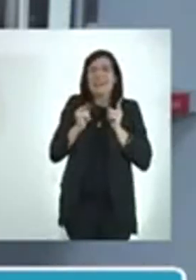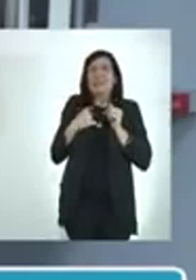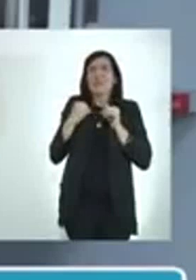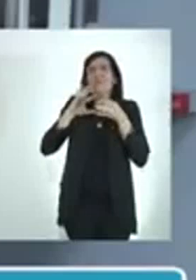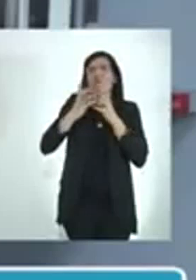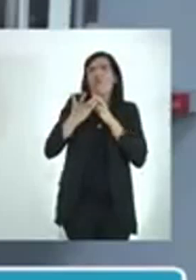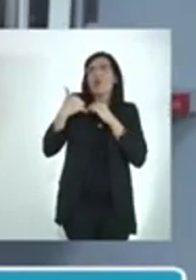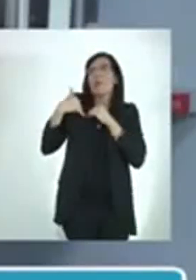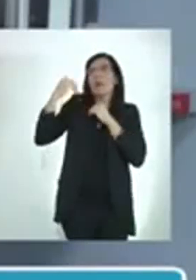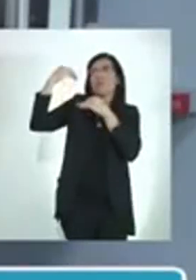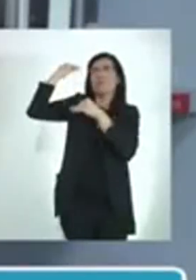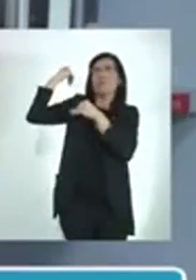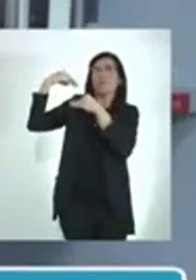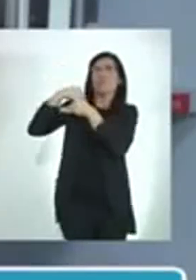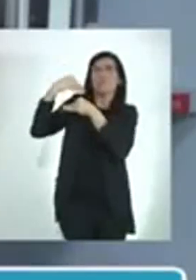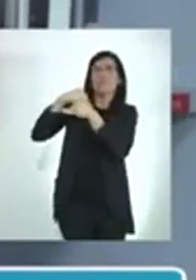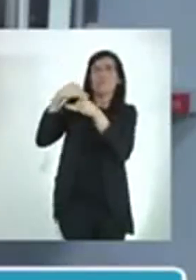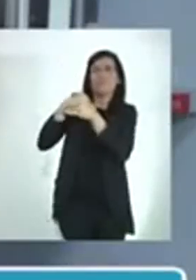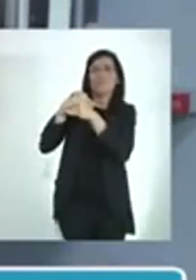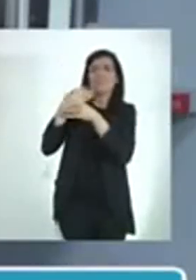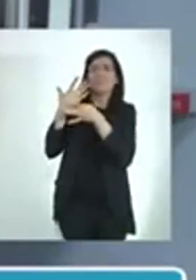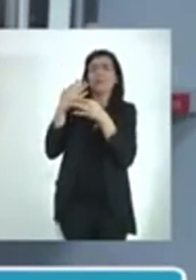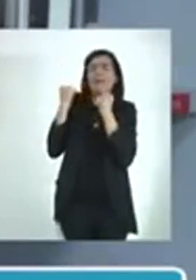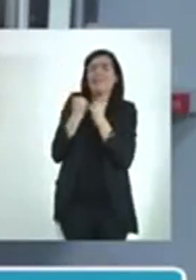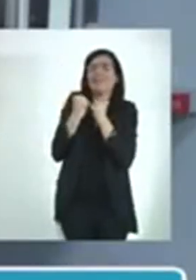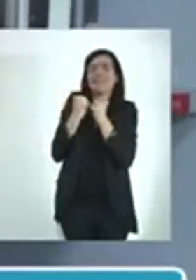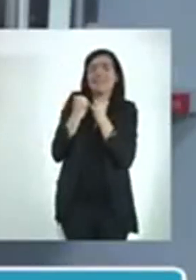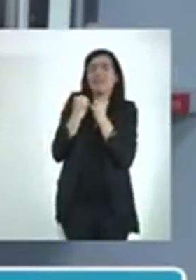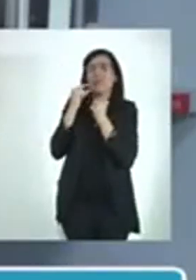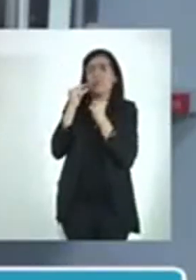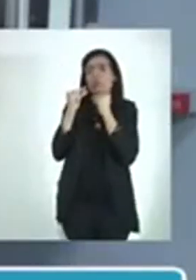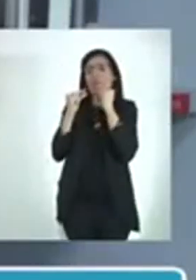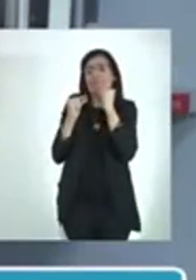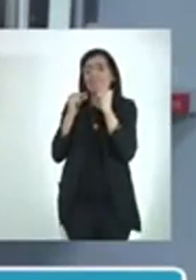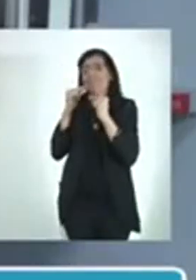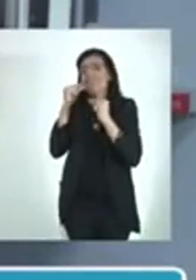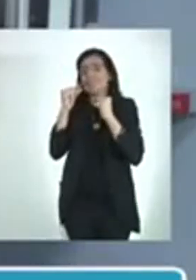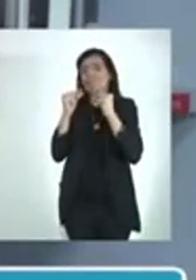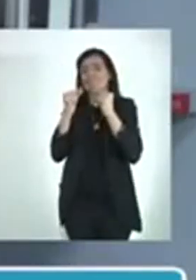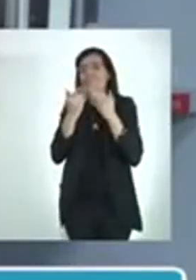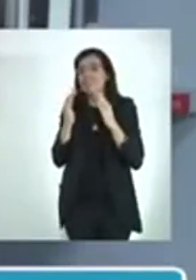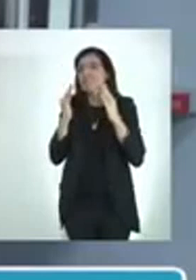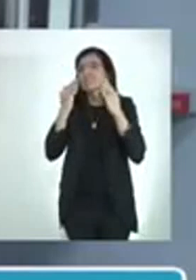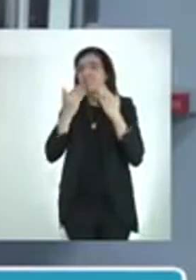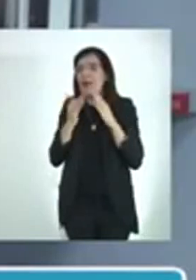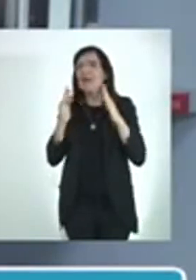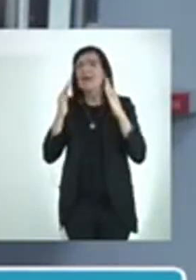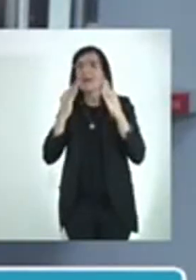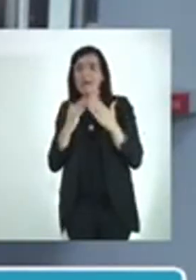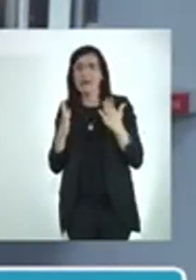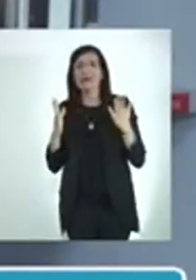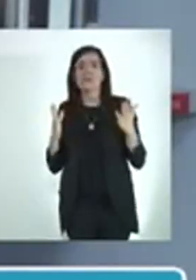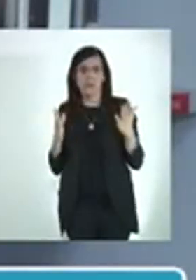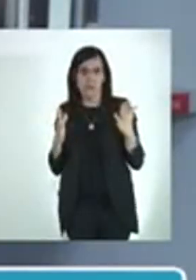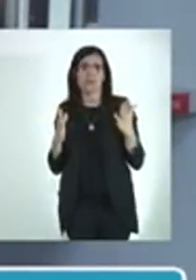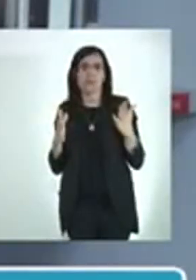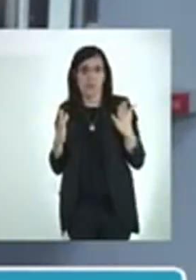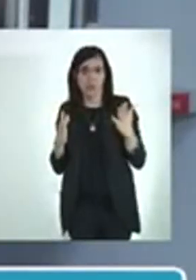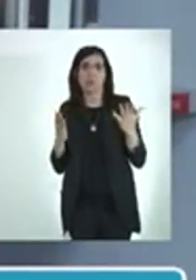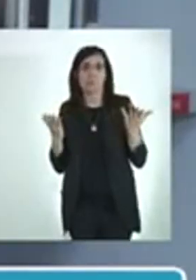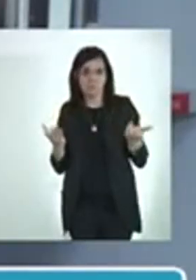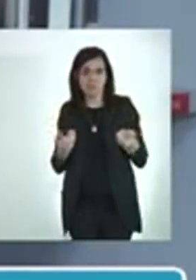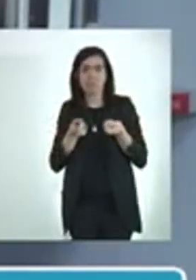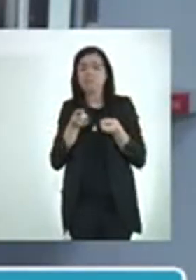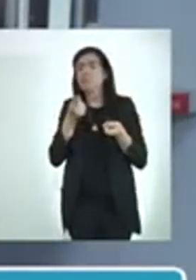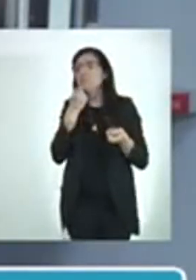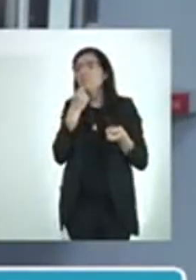docentes también necesitan ser contenidos y acompañados. No se le puede exigir trabajar este contenido cuando, no sé, si hay una docente que está siendo víctima de violencia